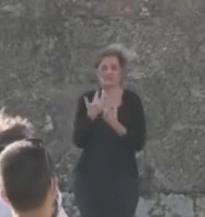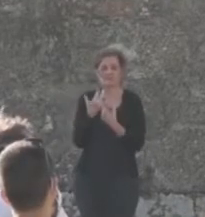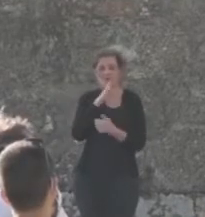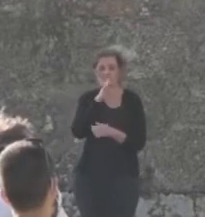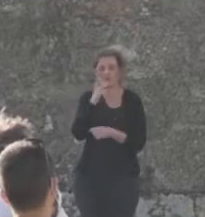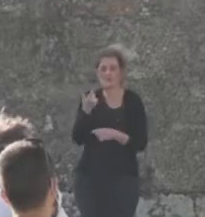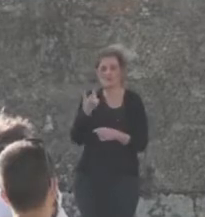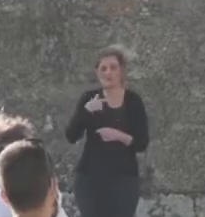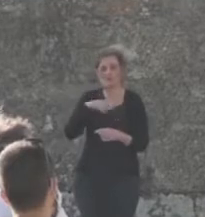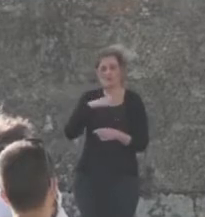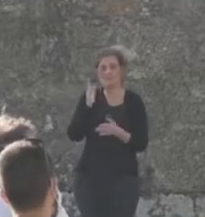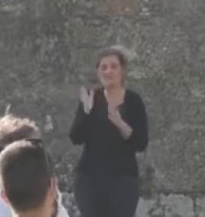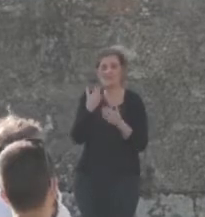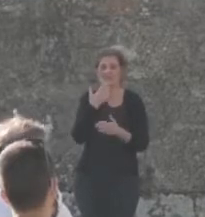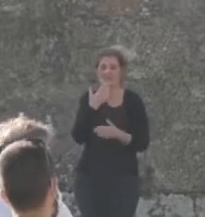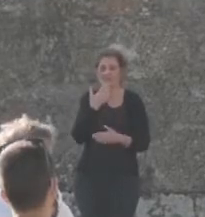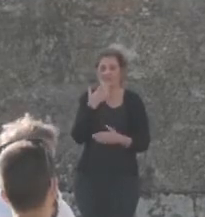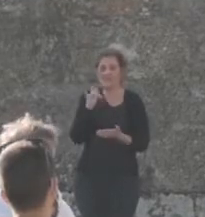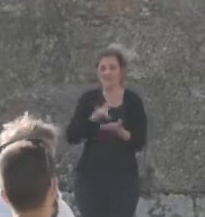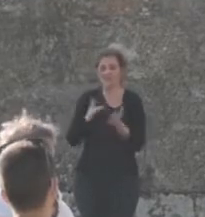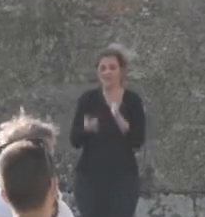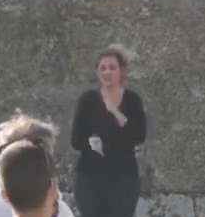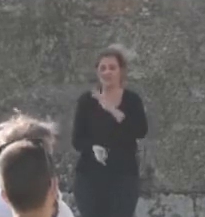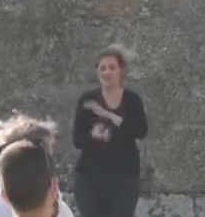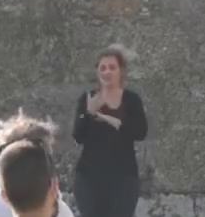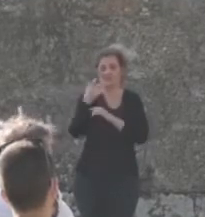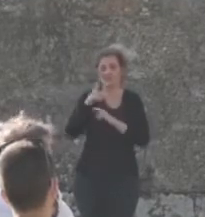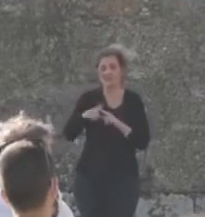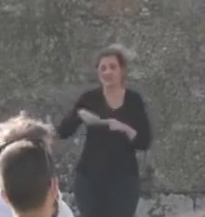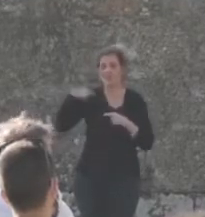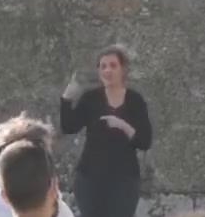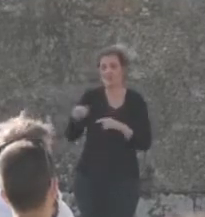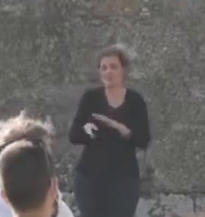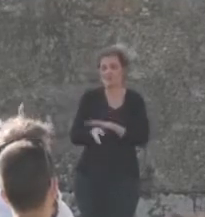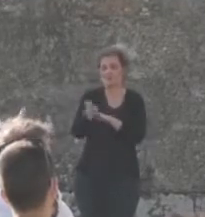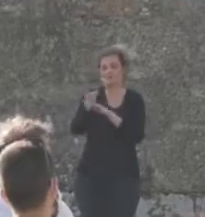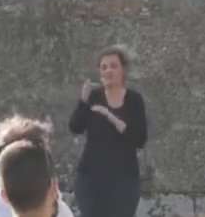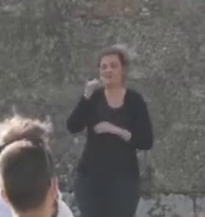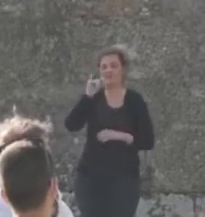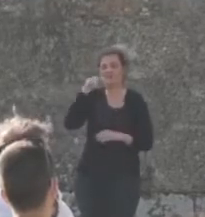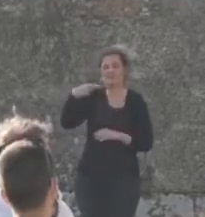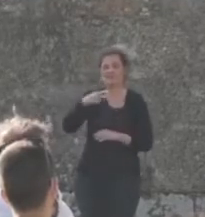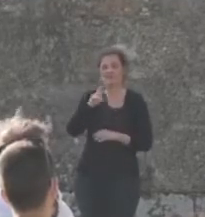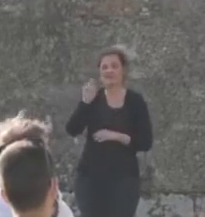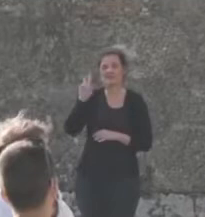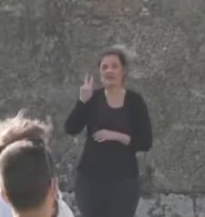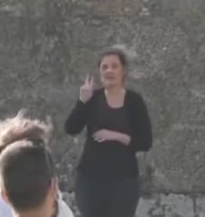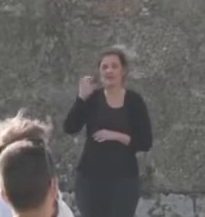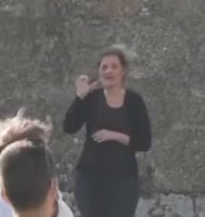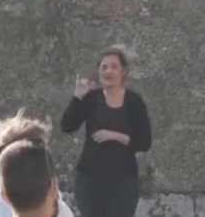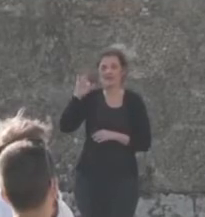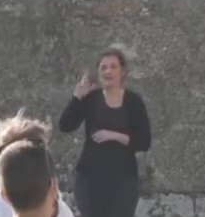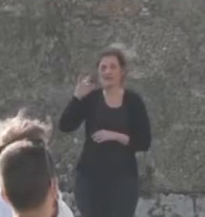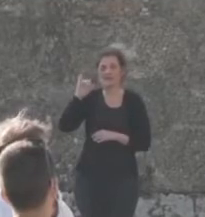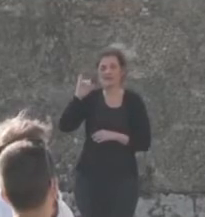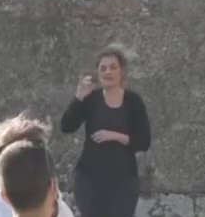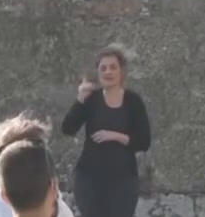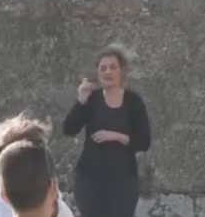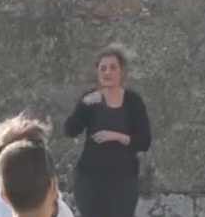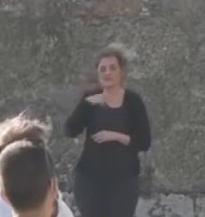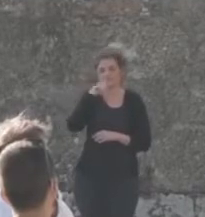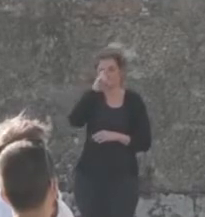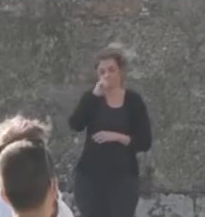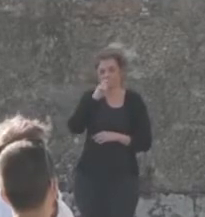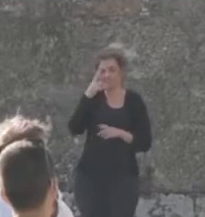para o pasatempo. E así xorde a rondalla que continuaría en Figueirido e da que gardaba unha foto onde xa